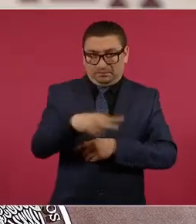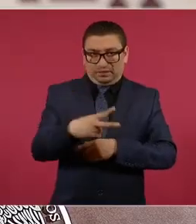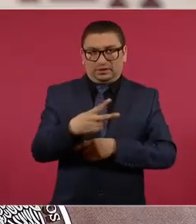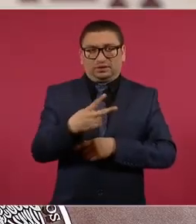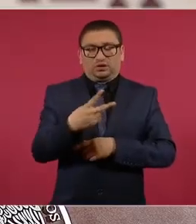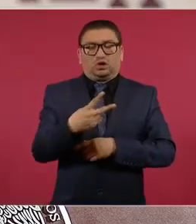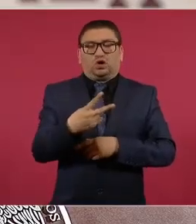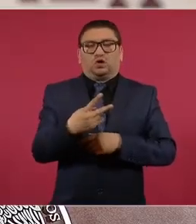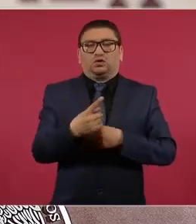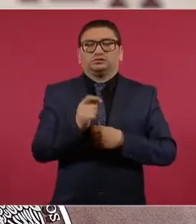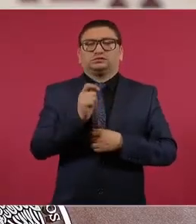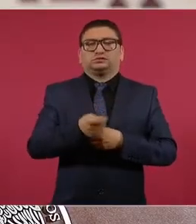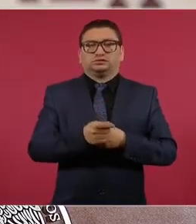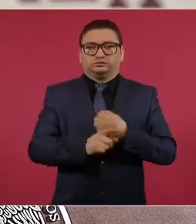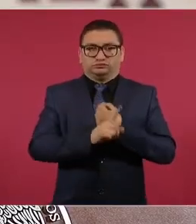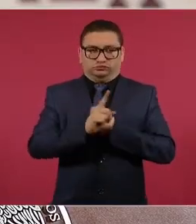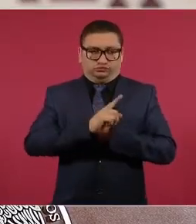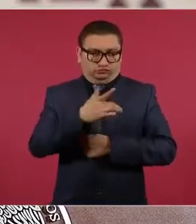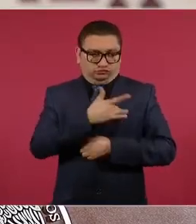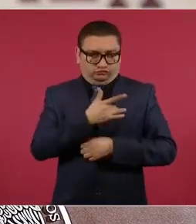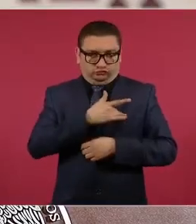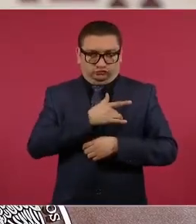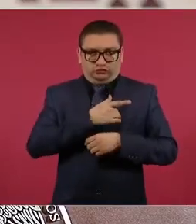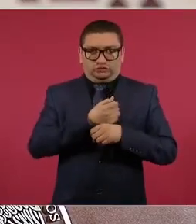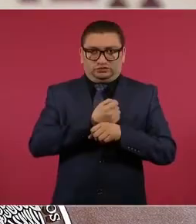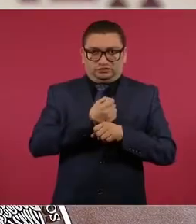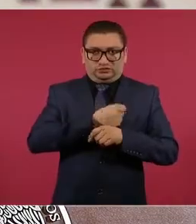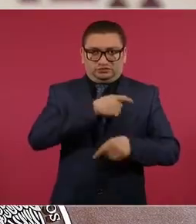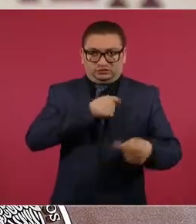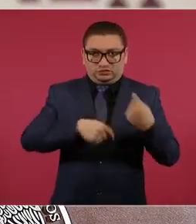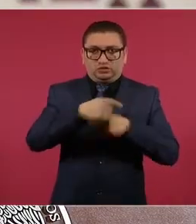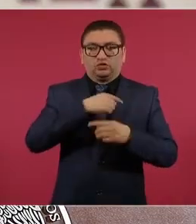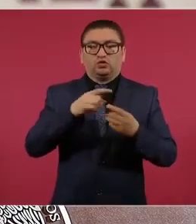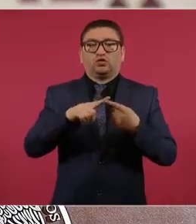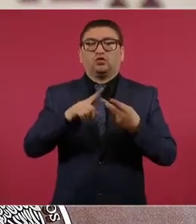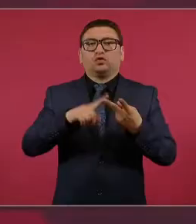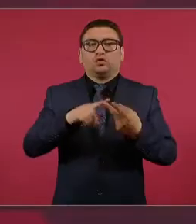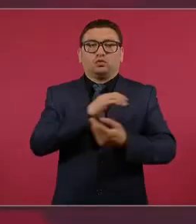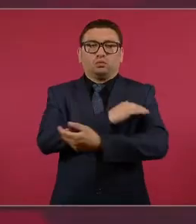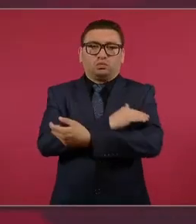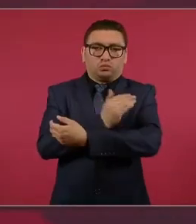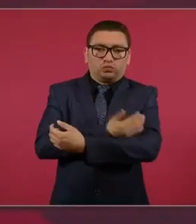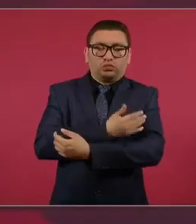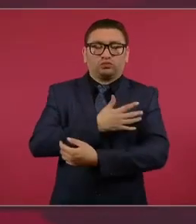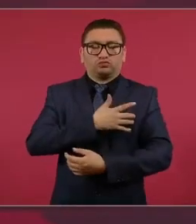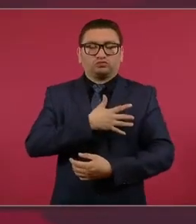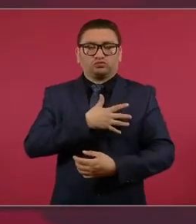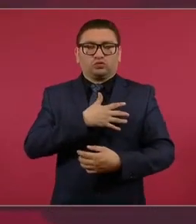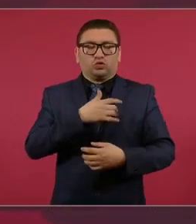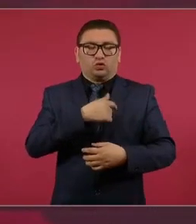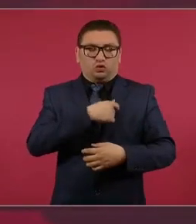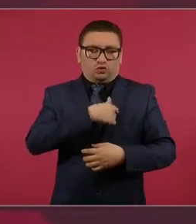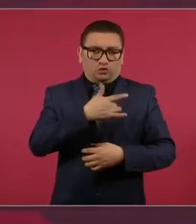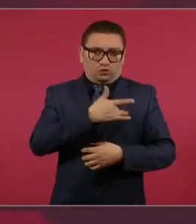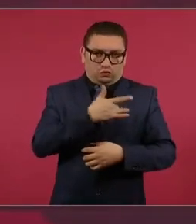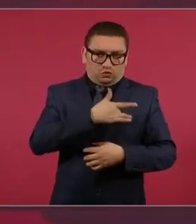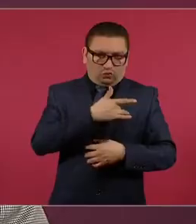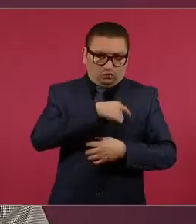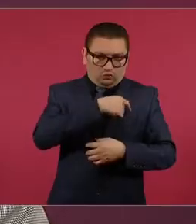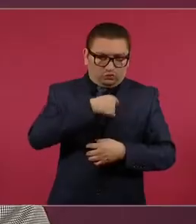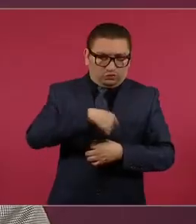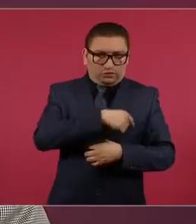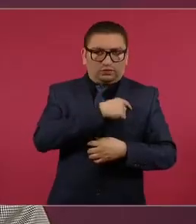no solo cardíac no solo vasculares sino también de músculo y de los otros tejidos que forman el